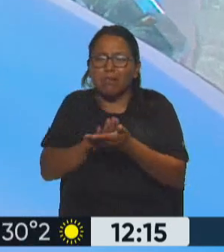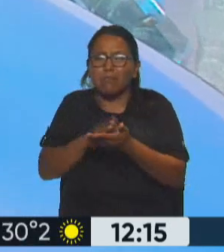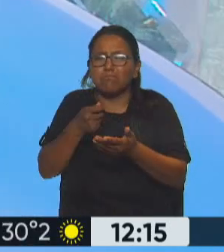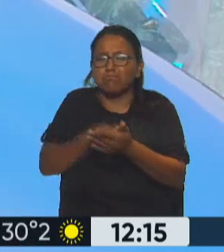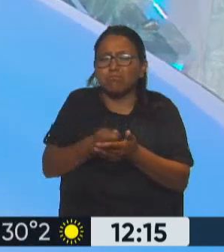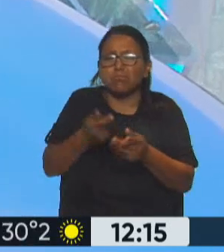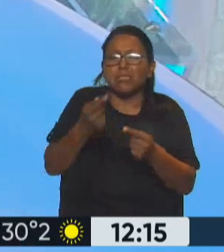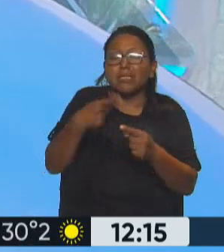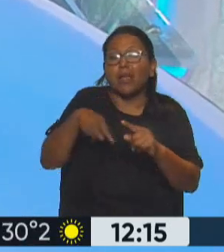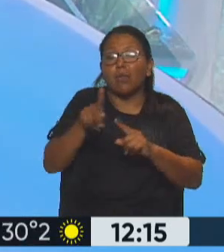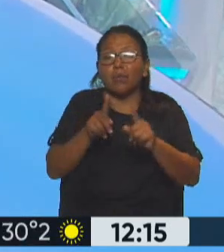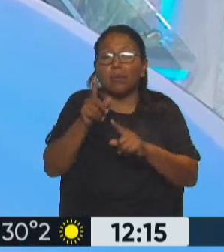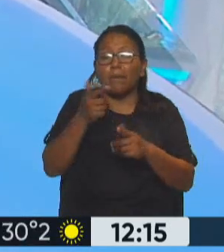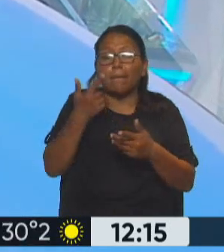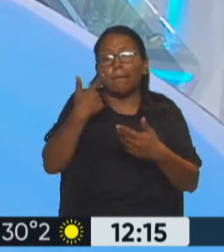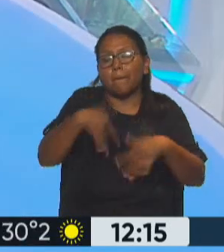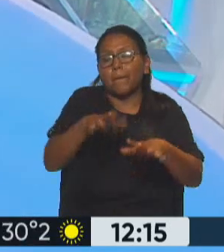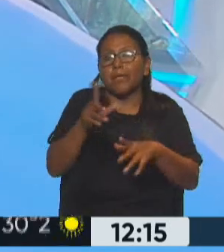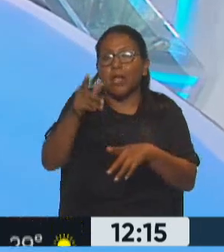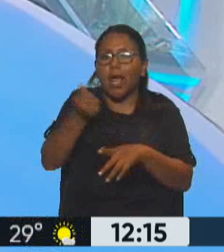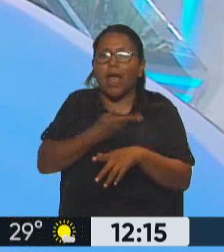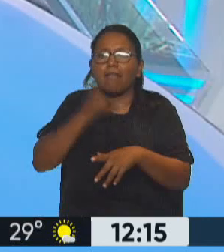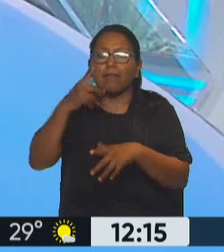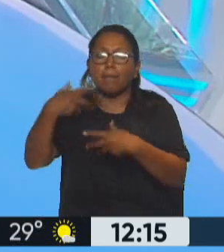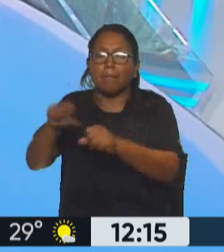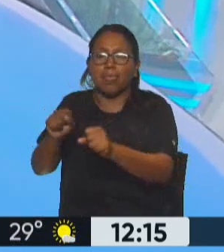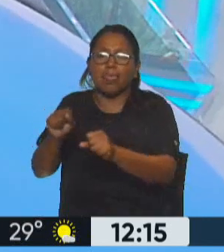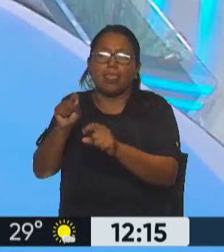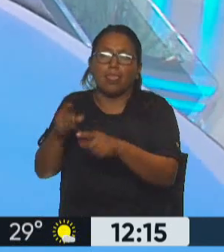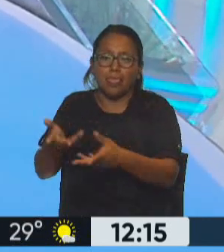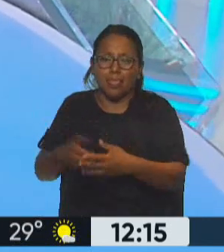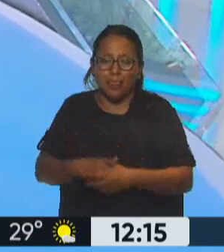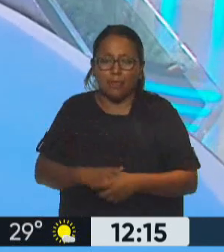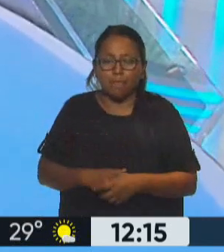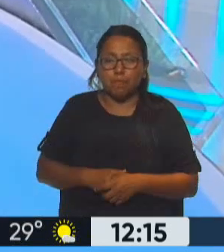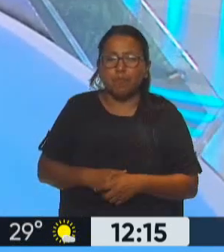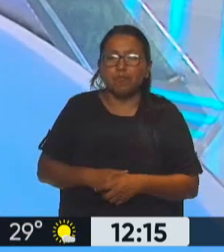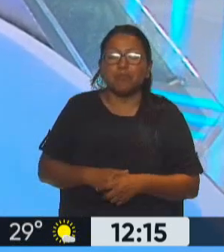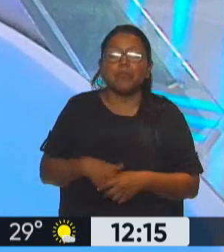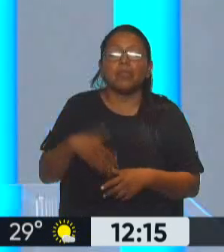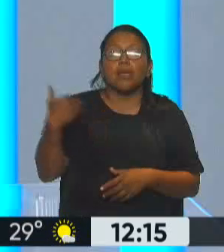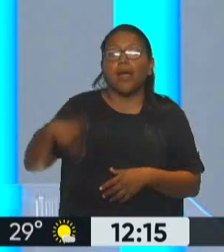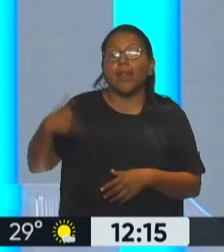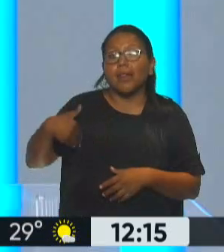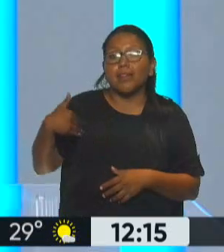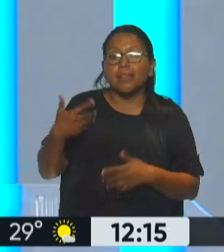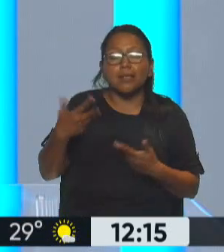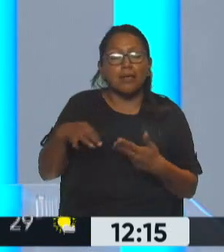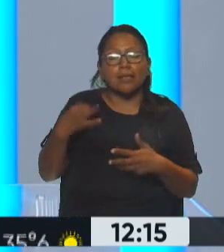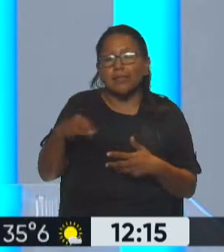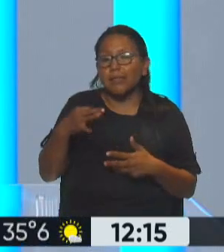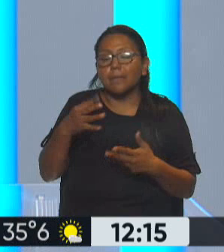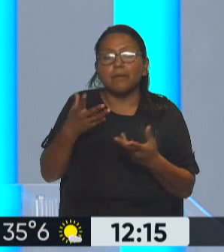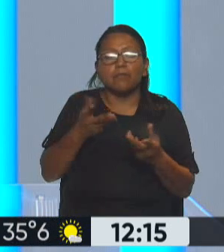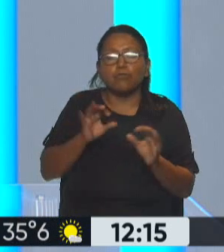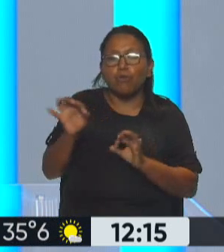en algunos casos pasa y en otros casos, bueno, lo detecta la AFIP, como es por ejemplo. Ahora, la Argentina va a tener que tener algún